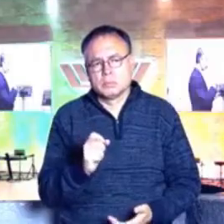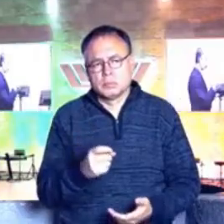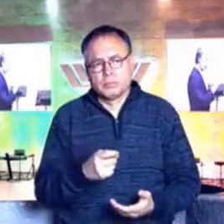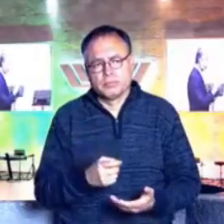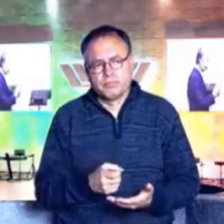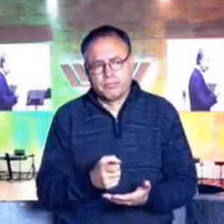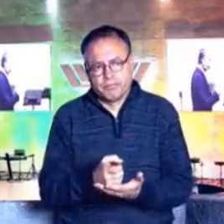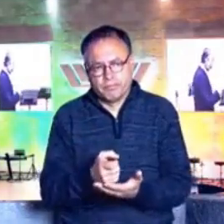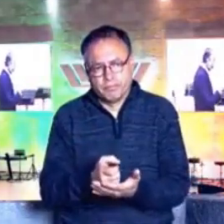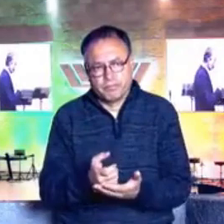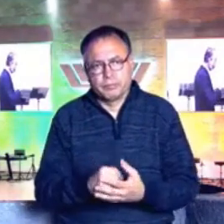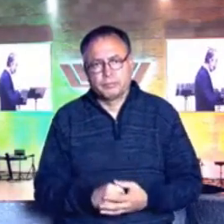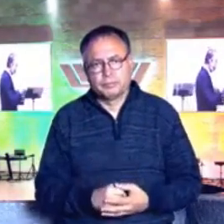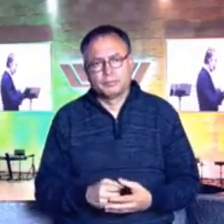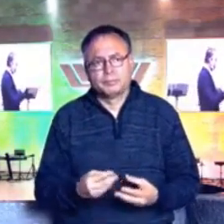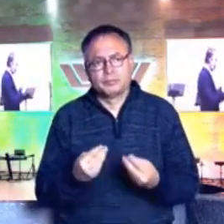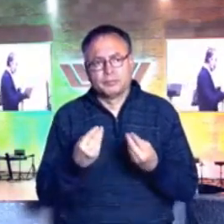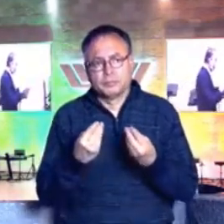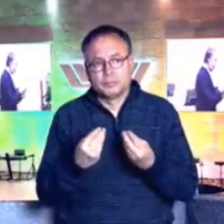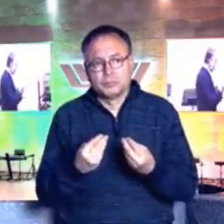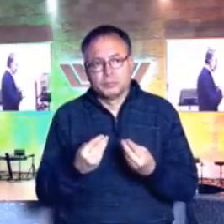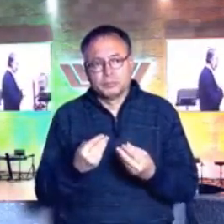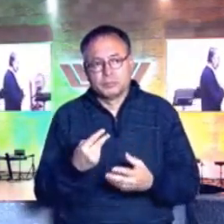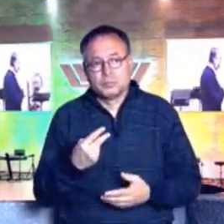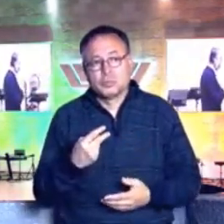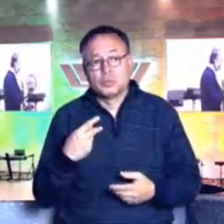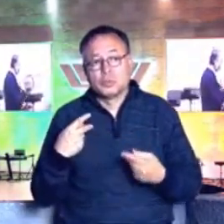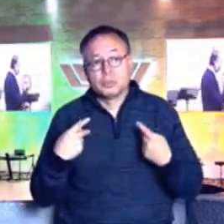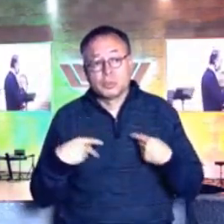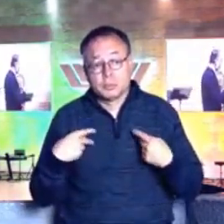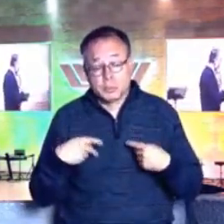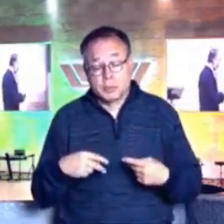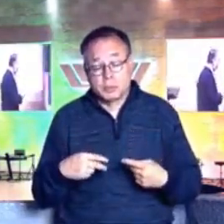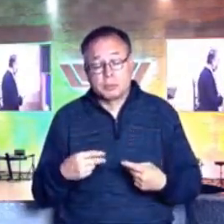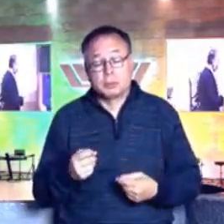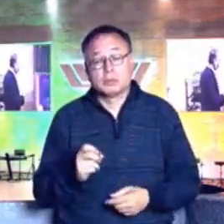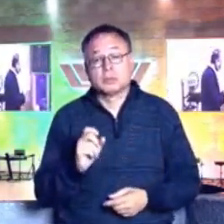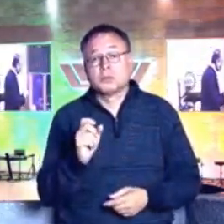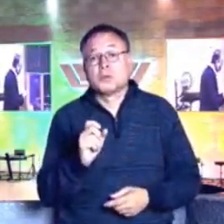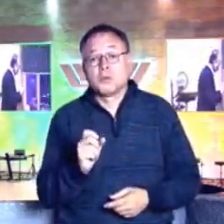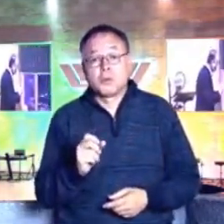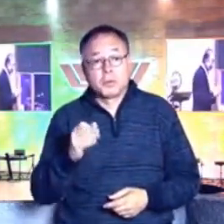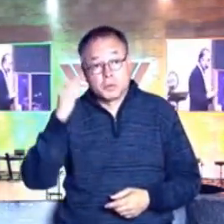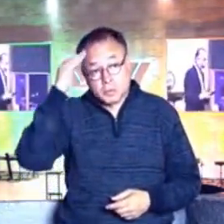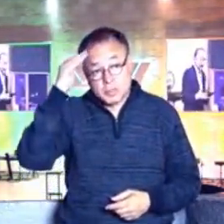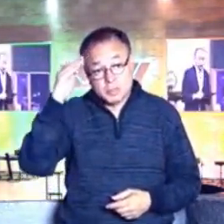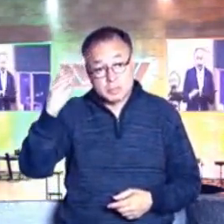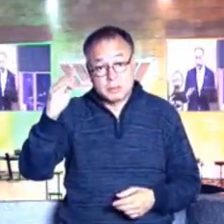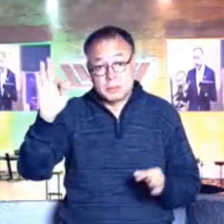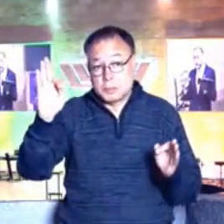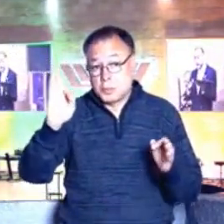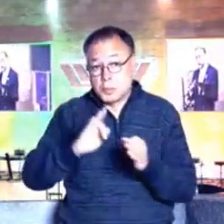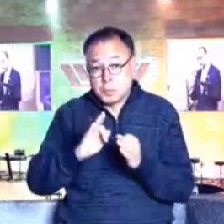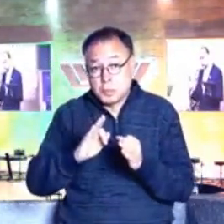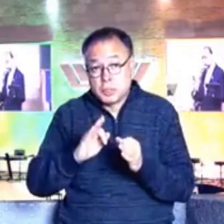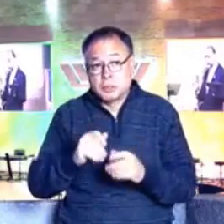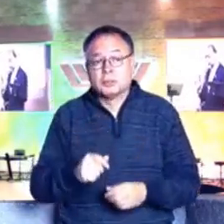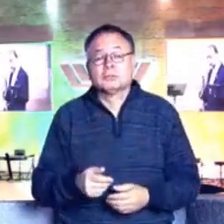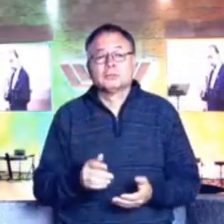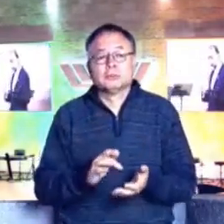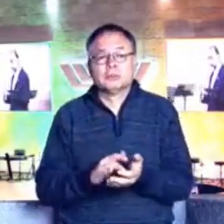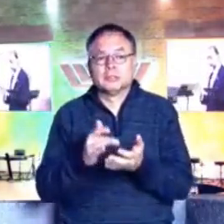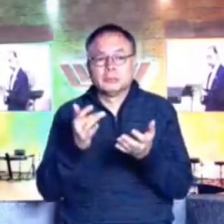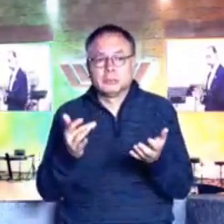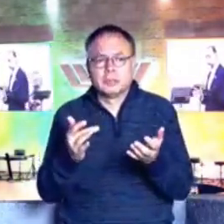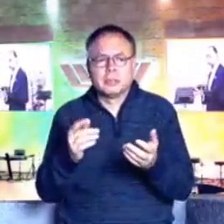pasado que muchos varones lo hicieron y cuando llegó el momento en que los hijos los buscaron me dicen pastor Gracias por el consejo porque todo terminó